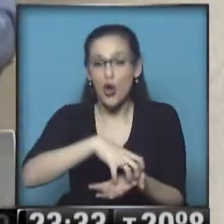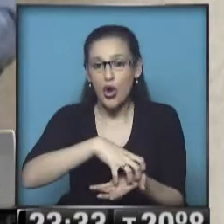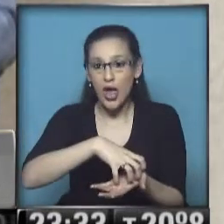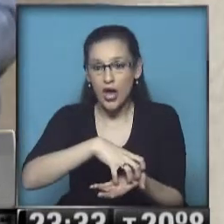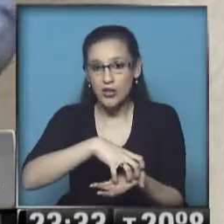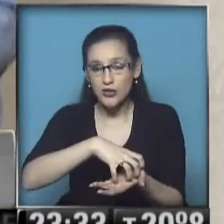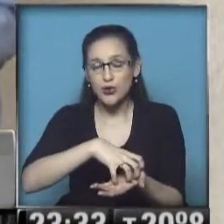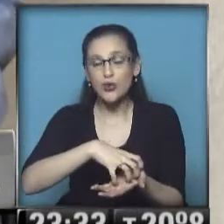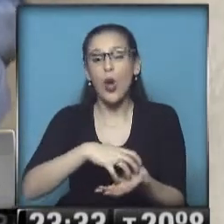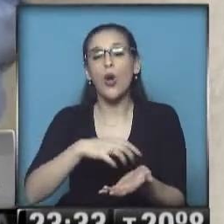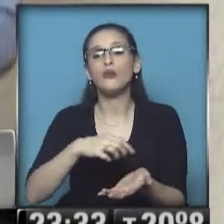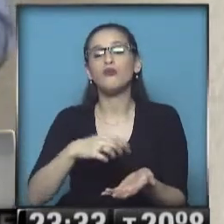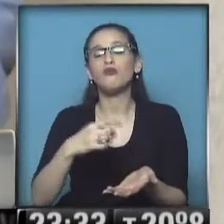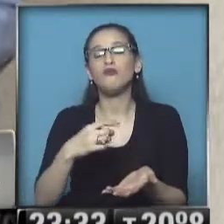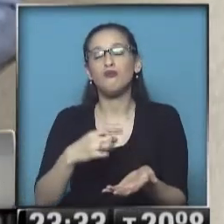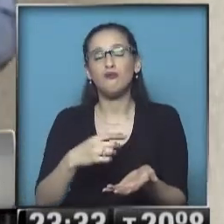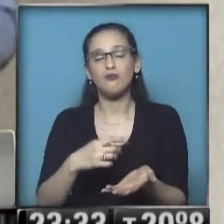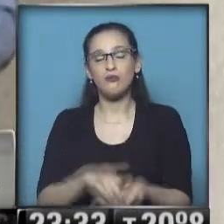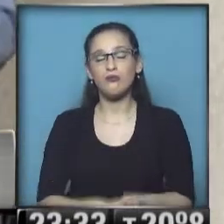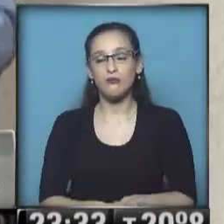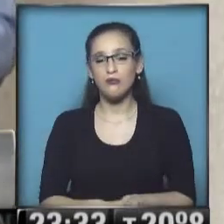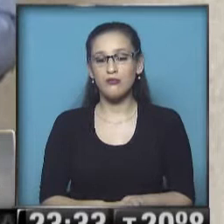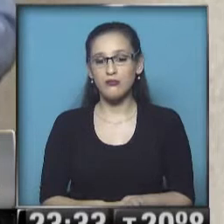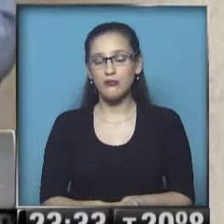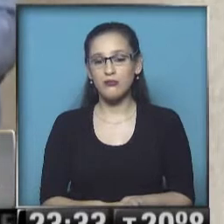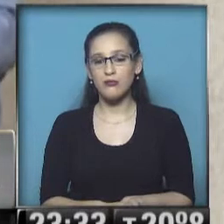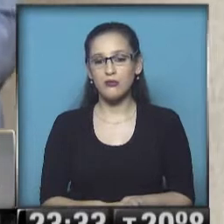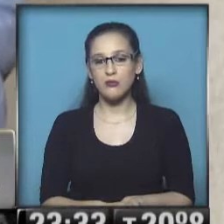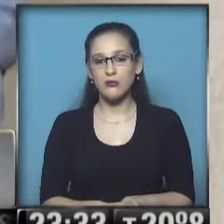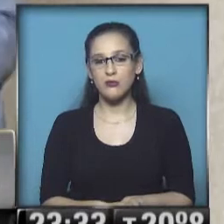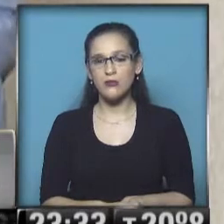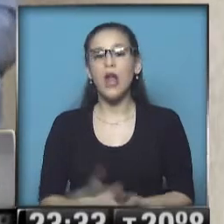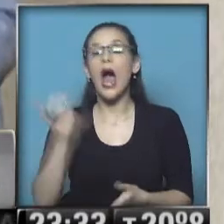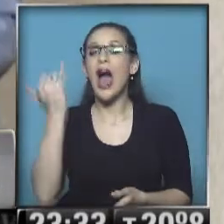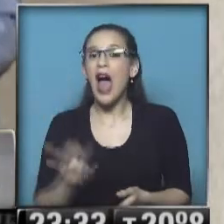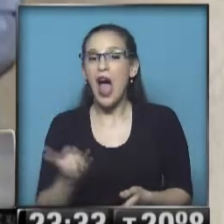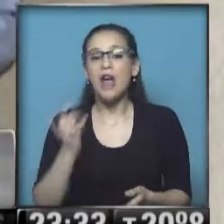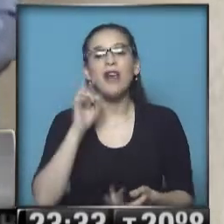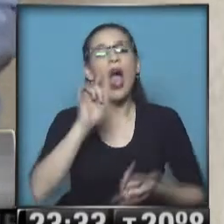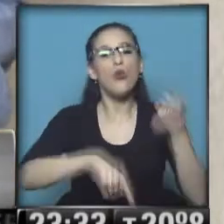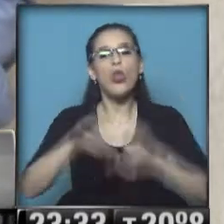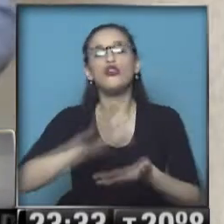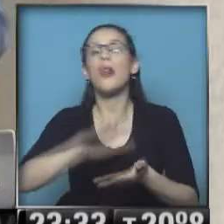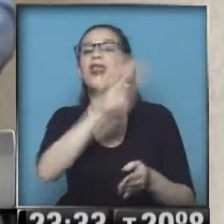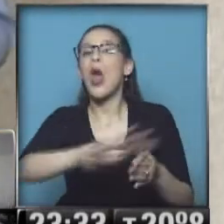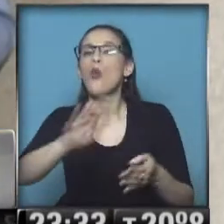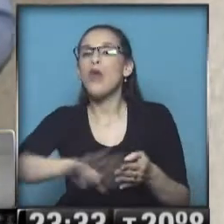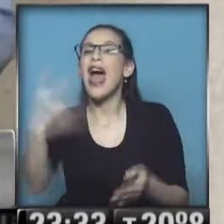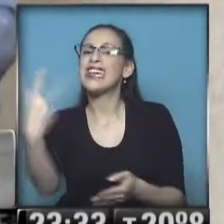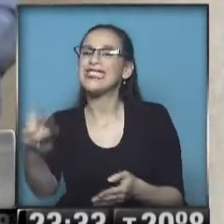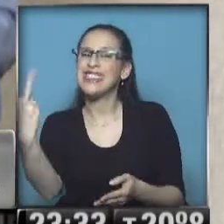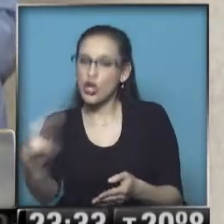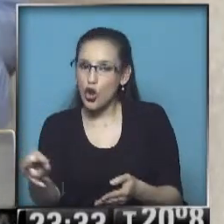75, obviamente tiene las atribuciones para el arreglo de la deuda interior y exterior de la Nación. Por lo